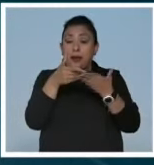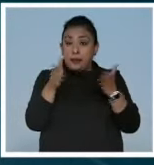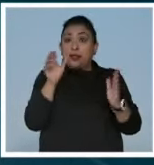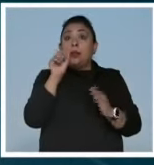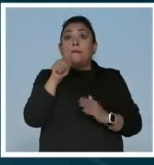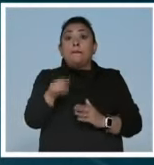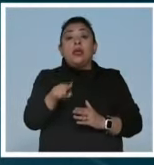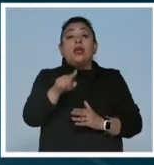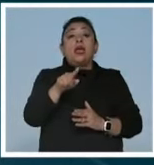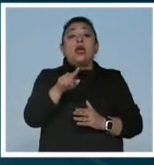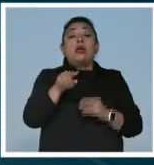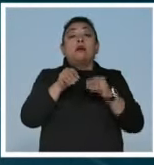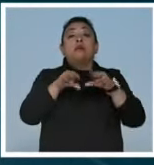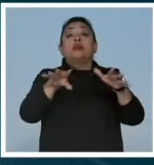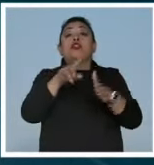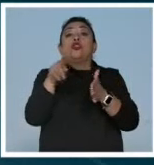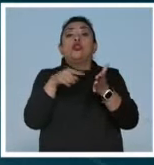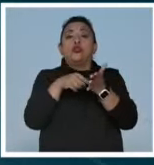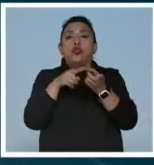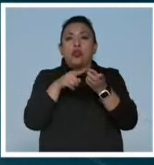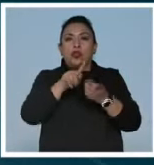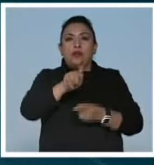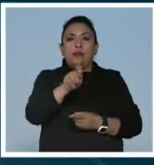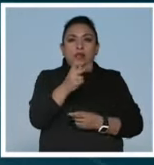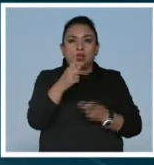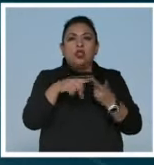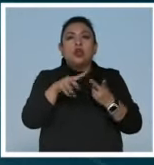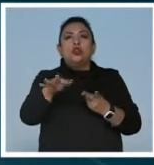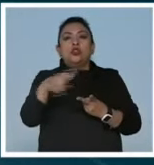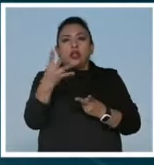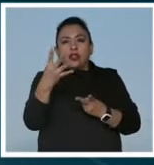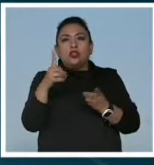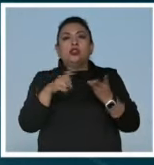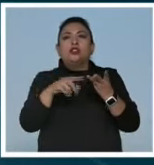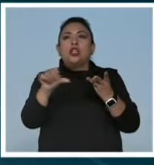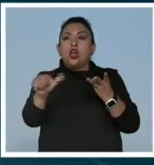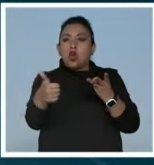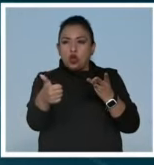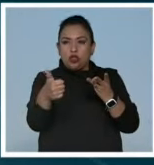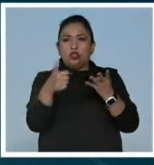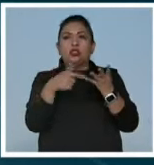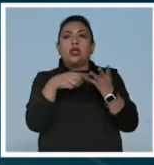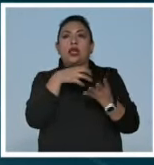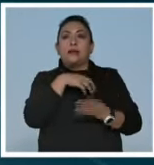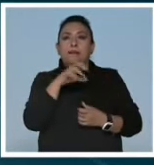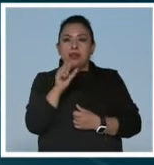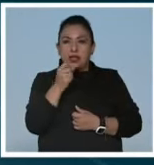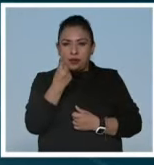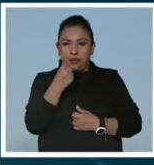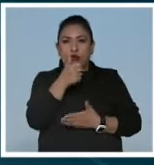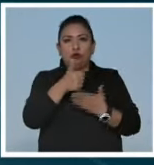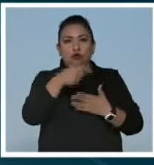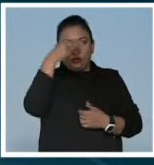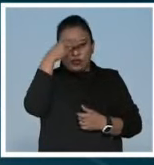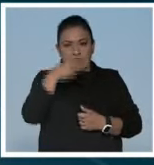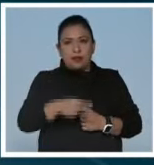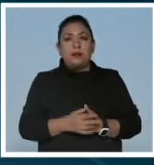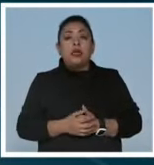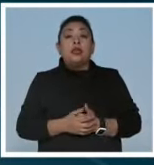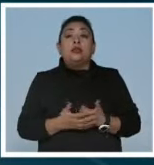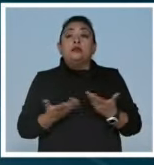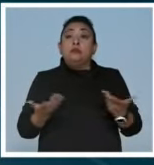transmitido, además de Canal 22, va a ser transmitido por el Canal 14, por el Canal 11 y Capital 21 de la Ciudad de México. Es